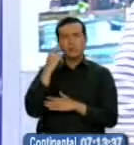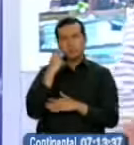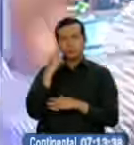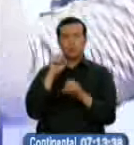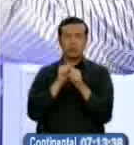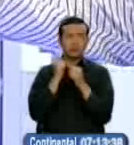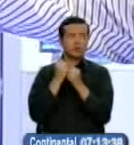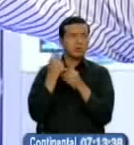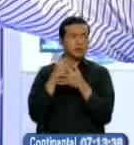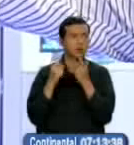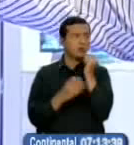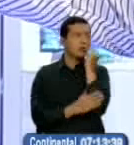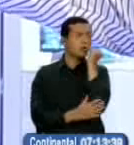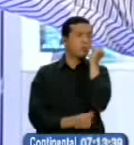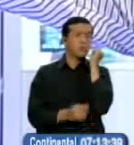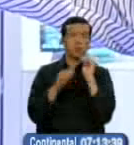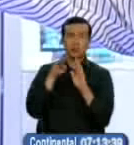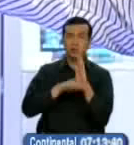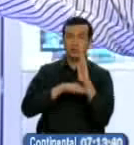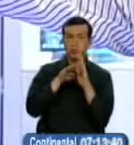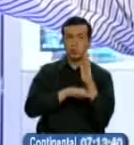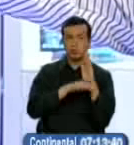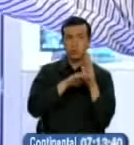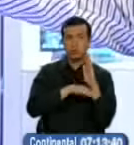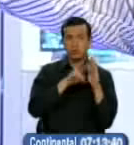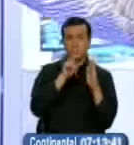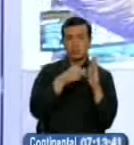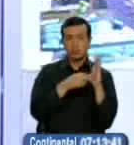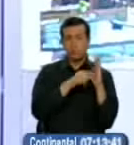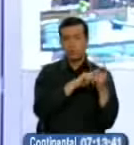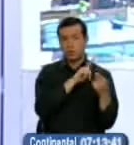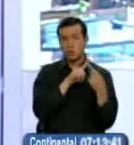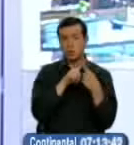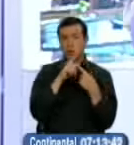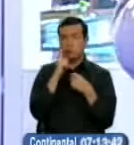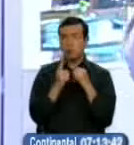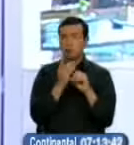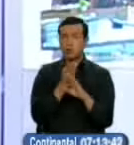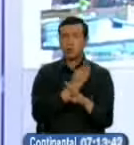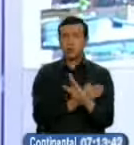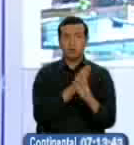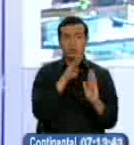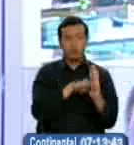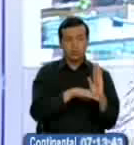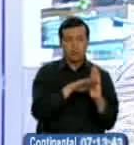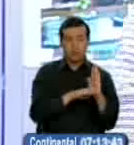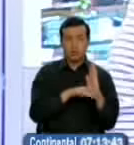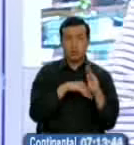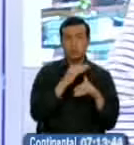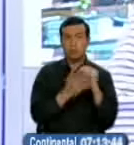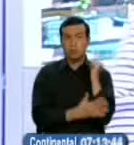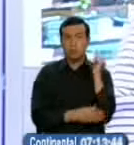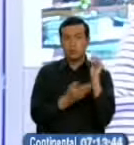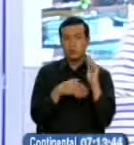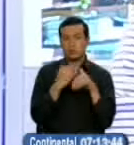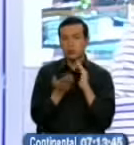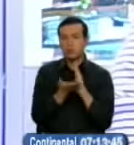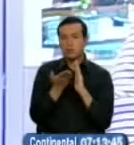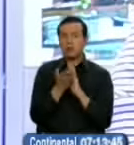sociales. La pobreza había descendido desde principios del 2000 hasta el año pasado, que comienza nuevamente a crecer y otra vez está en